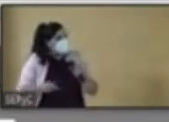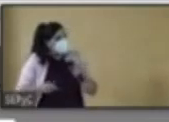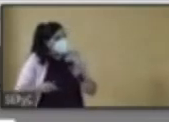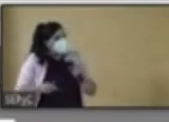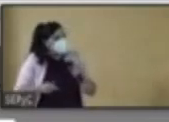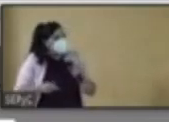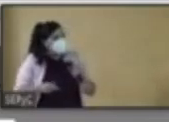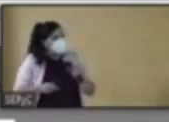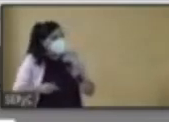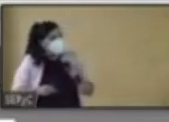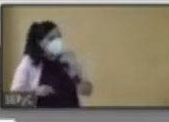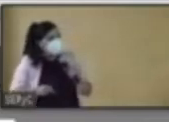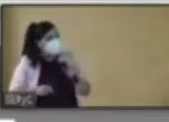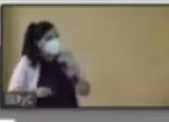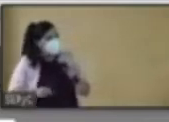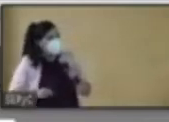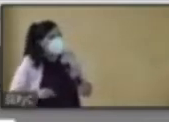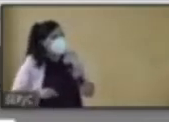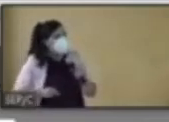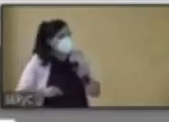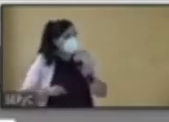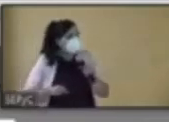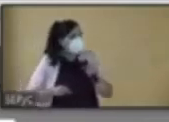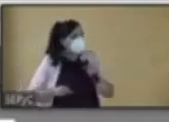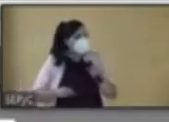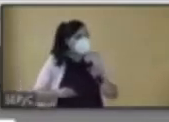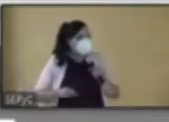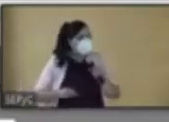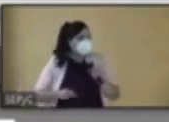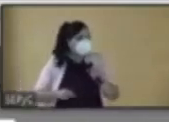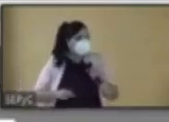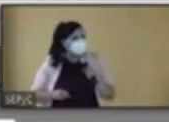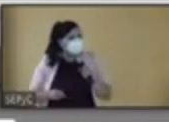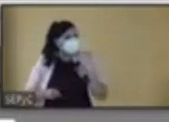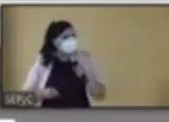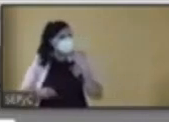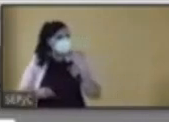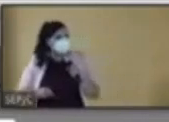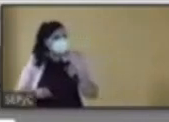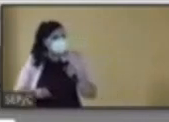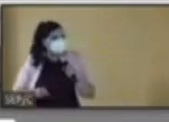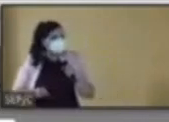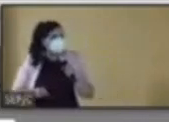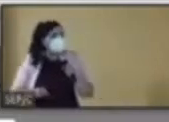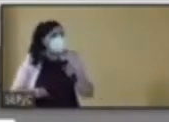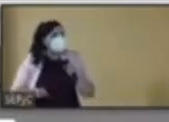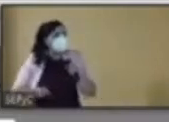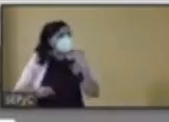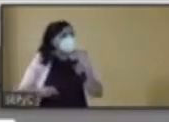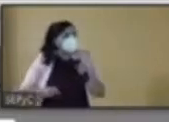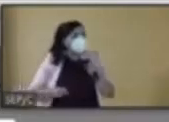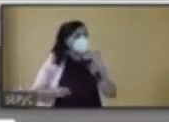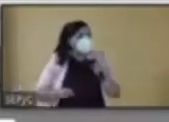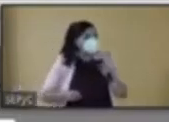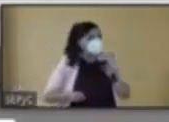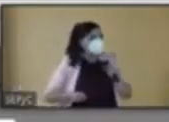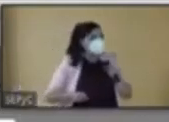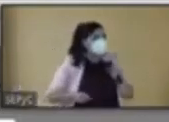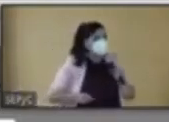y se nos pregunta quién es el participante en el fideicomiso. Pueden ser el declarante, la pareja o el dependiente económico. El tipo